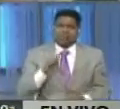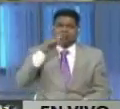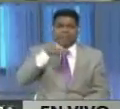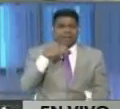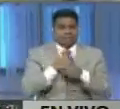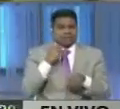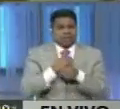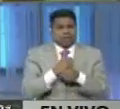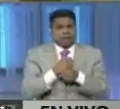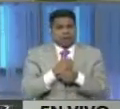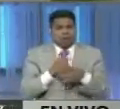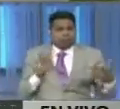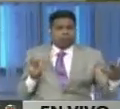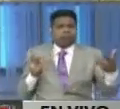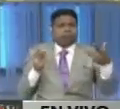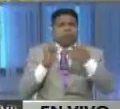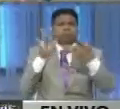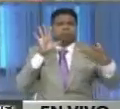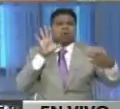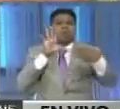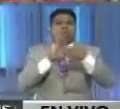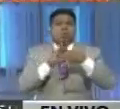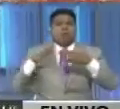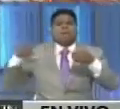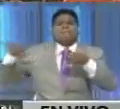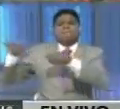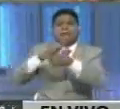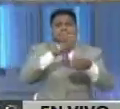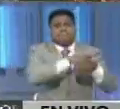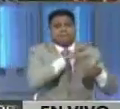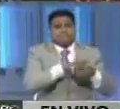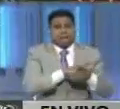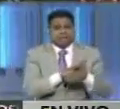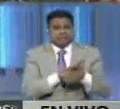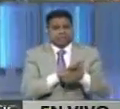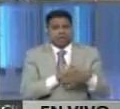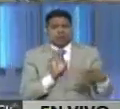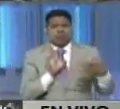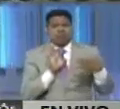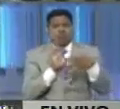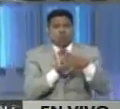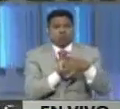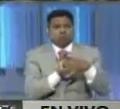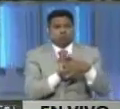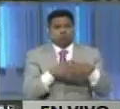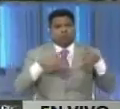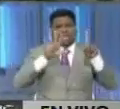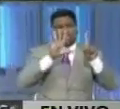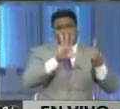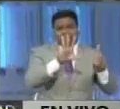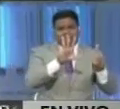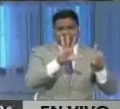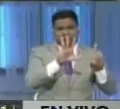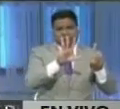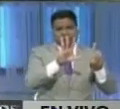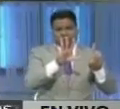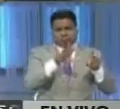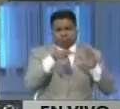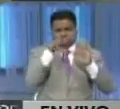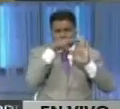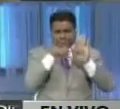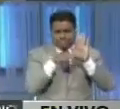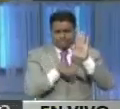cruza con la operación abastecimiento soberano el sexto vértice ese sexto vértice que debe